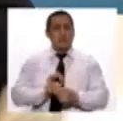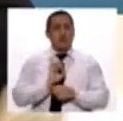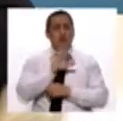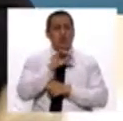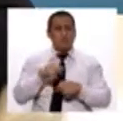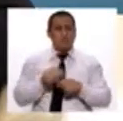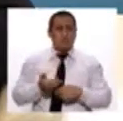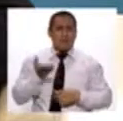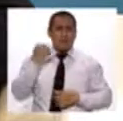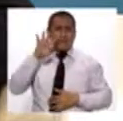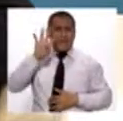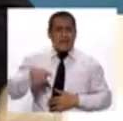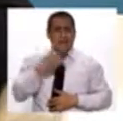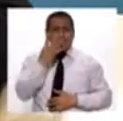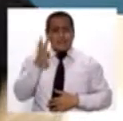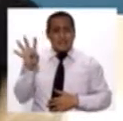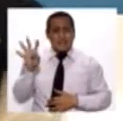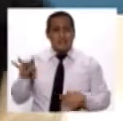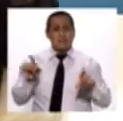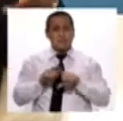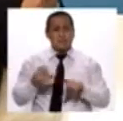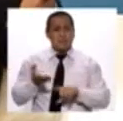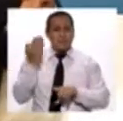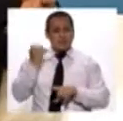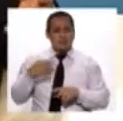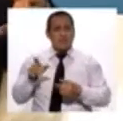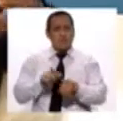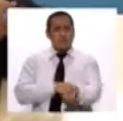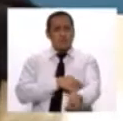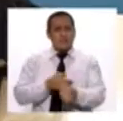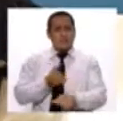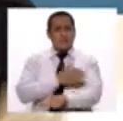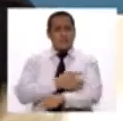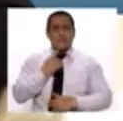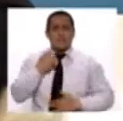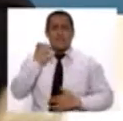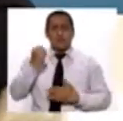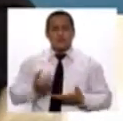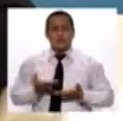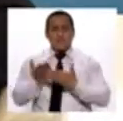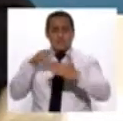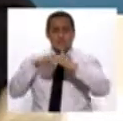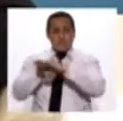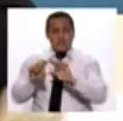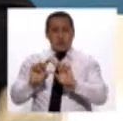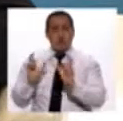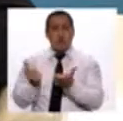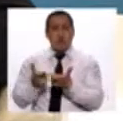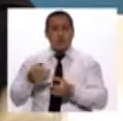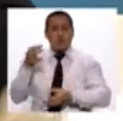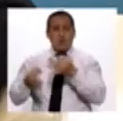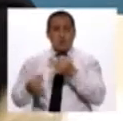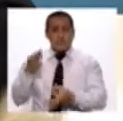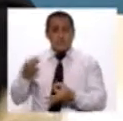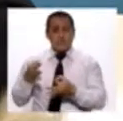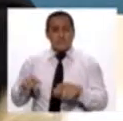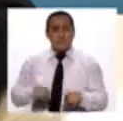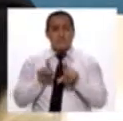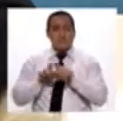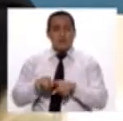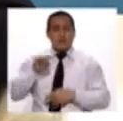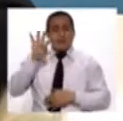de Lord Coke en Inglaterra. Es decir, había una tradición anglosajona que hace que el derecho se crea en las cortes. Y el principio por el cual en el derecho inglés